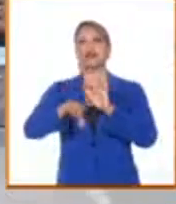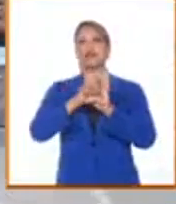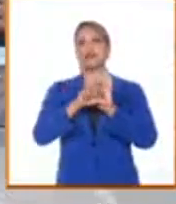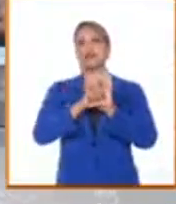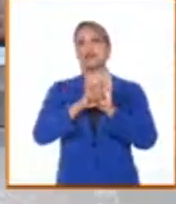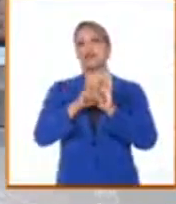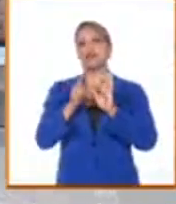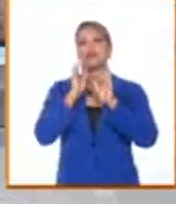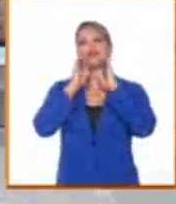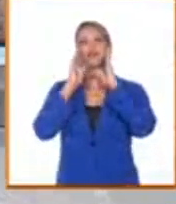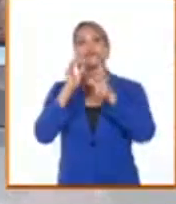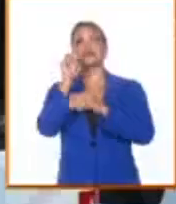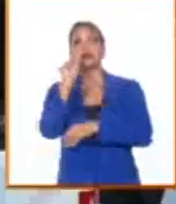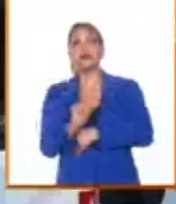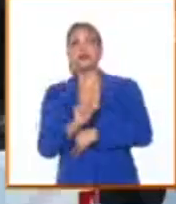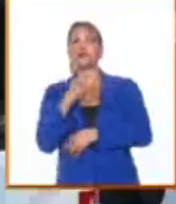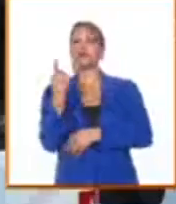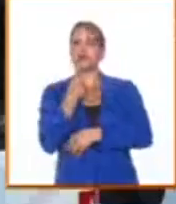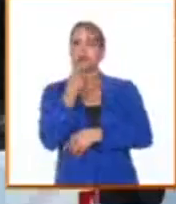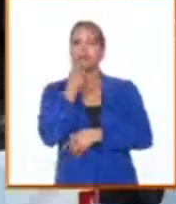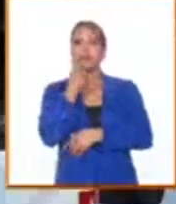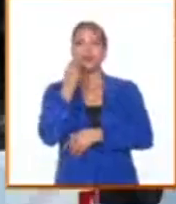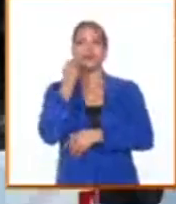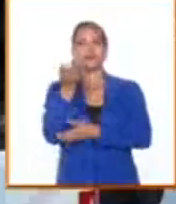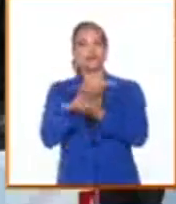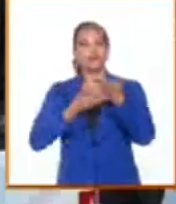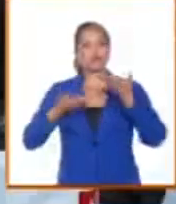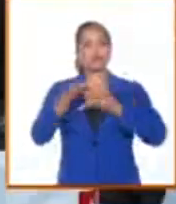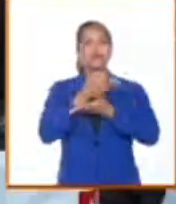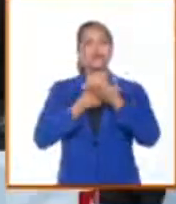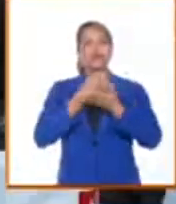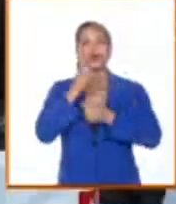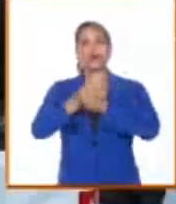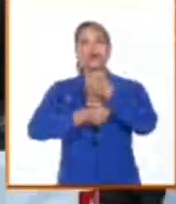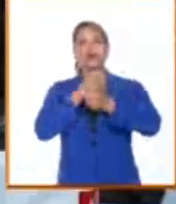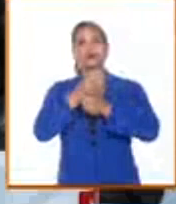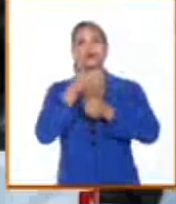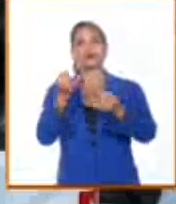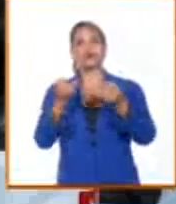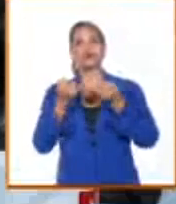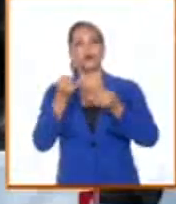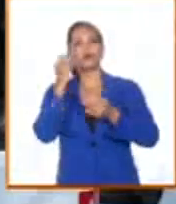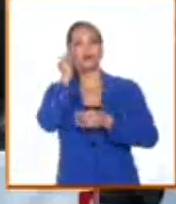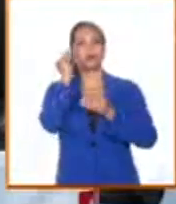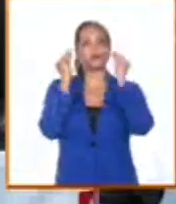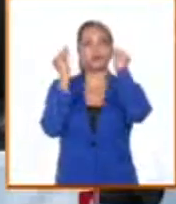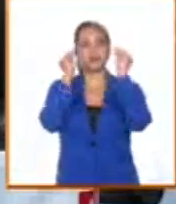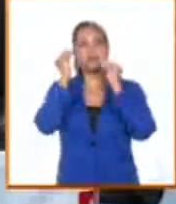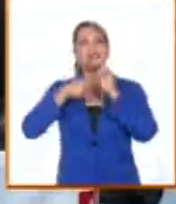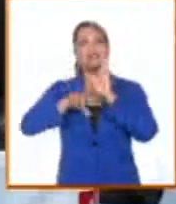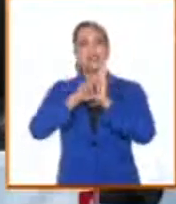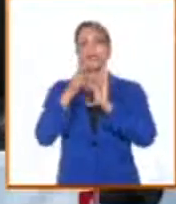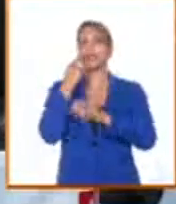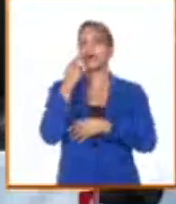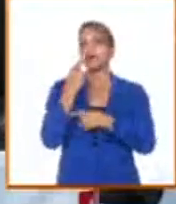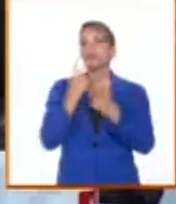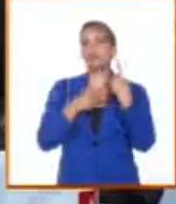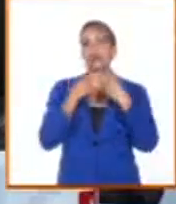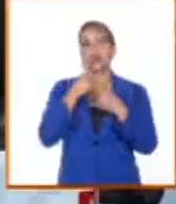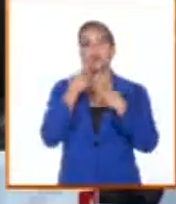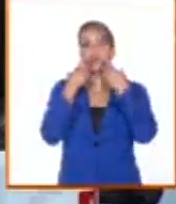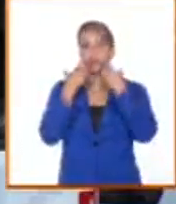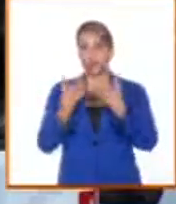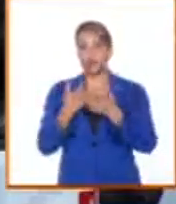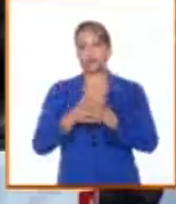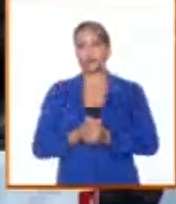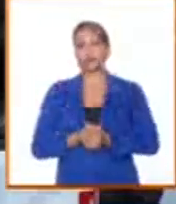en la persona, donde todos pueden crear, compartir, utilizar la información y el conocimiento, y cómo eso la ley lo reconoce, cómo eso la ley de alguna